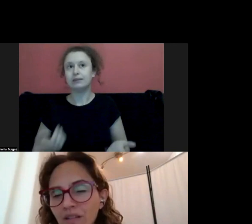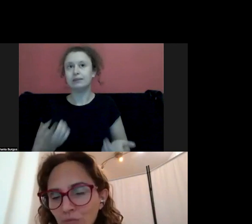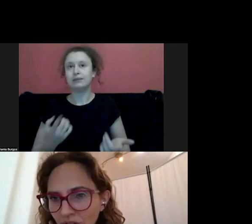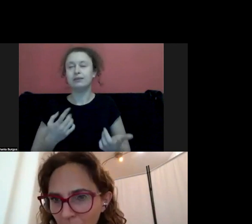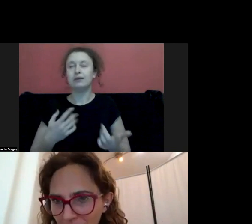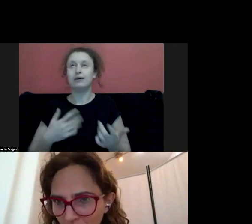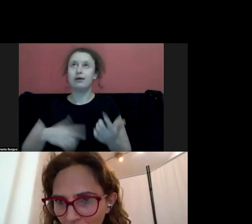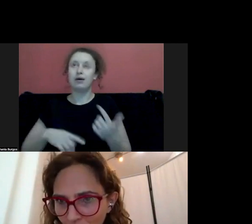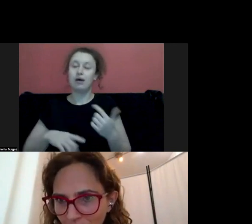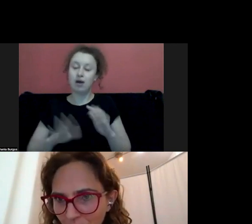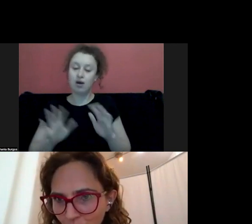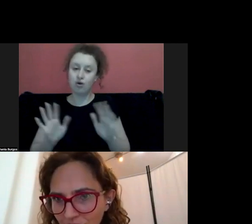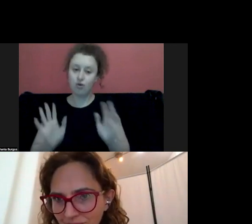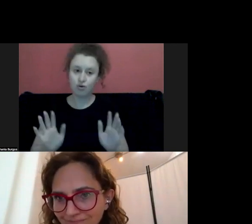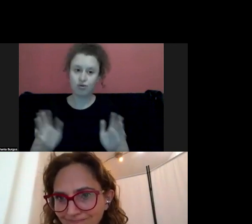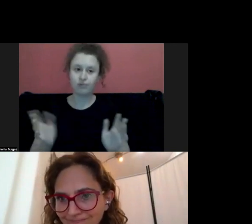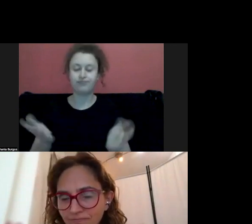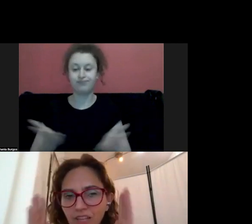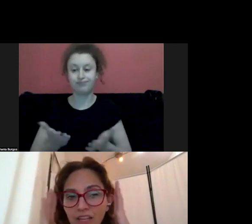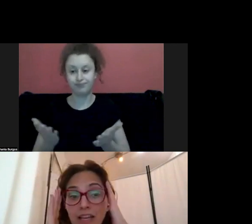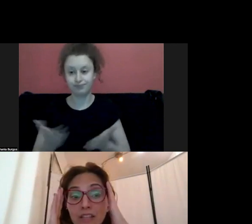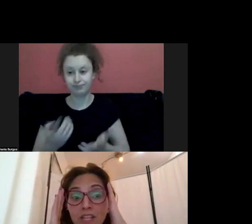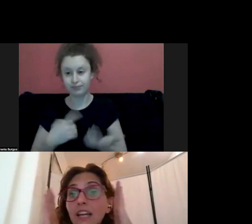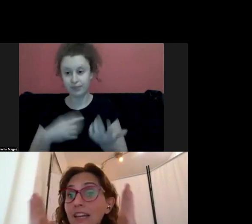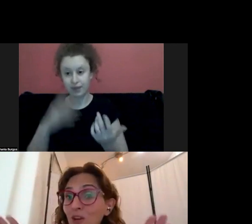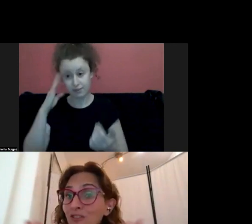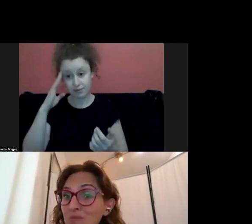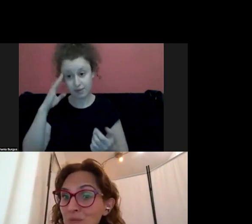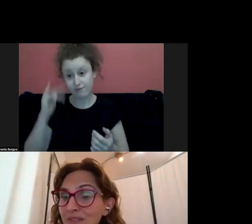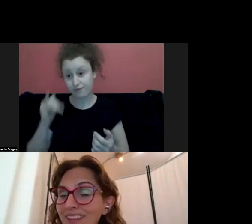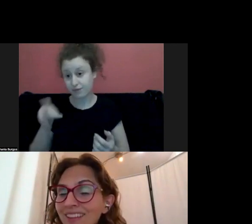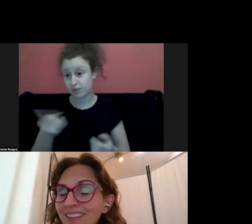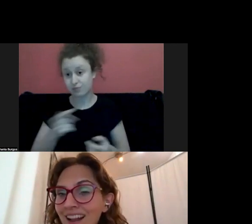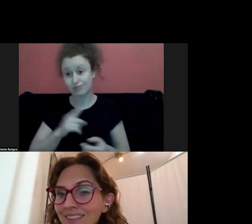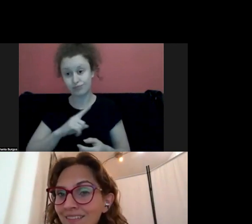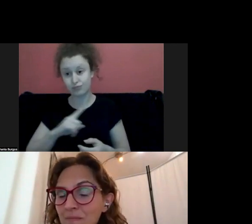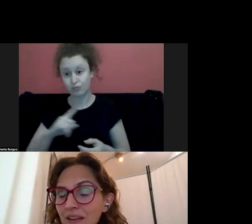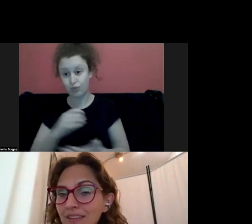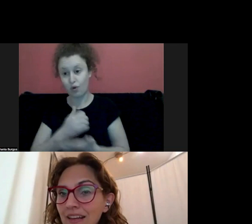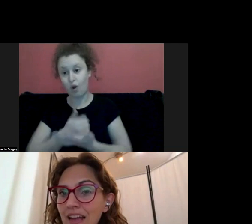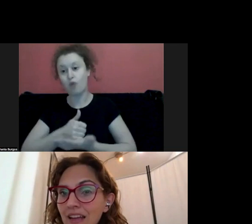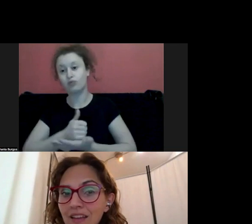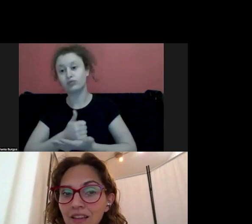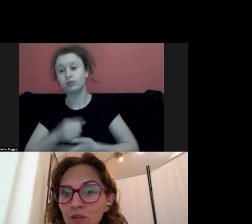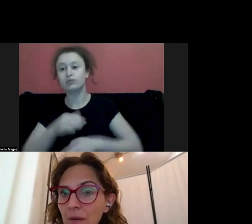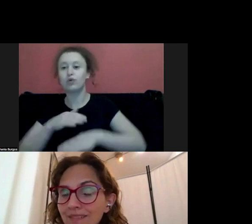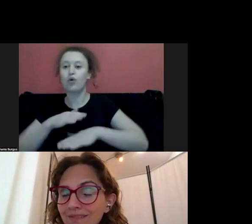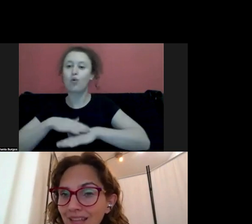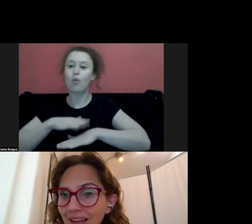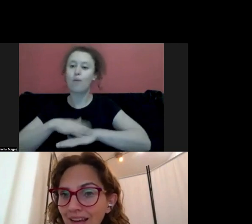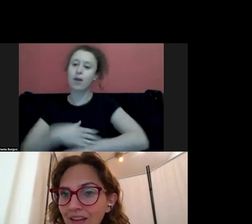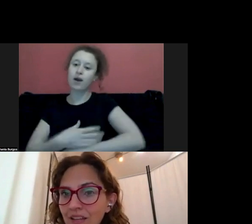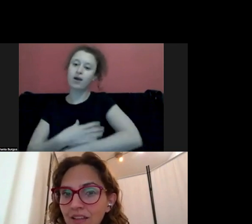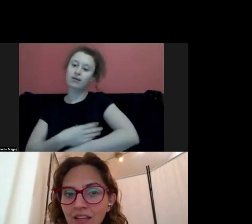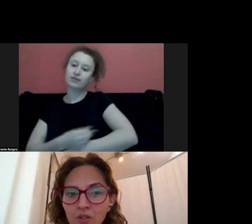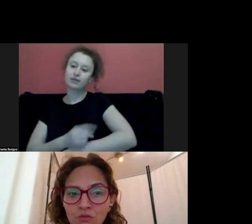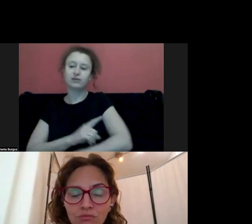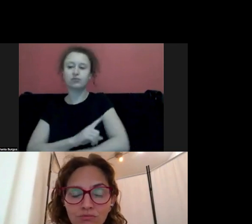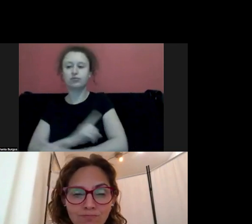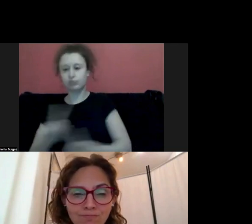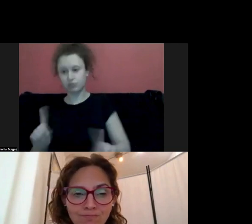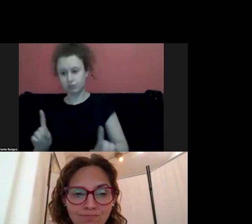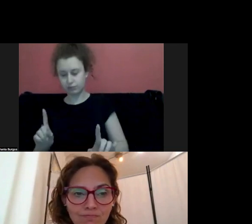no sabemos realmente cuáles son las causas. Sí que creo firmemente que la lactancia materna es una ventaja y